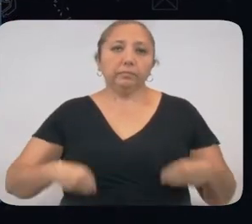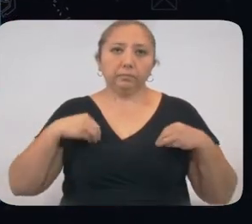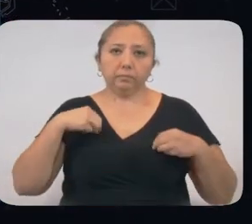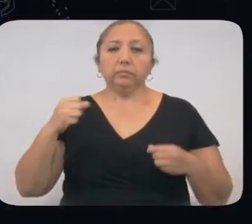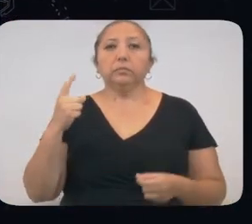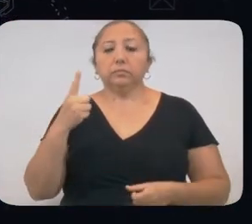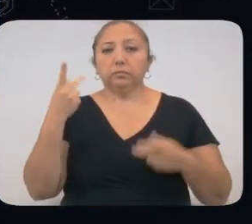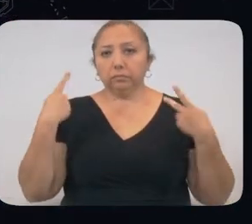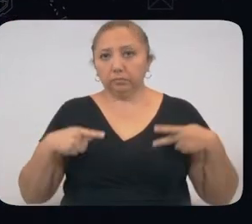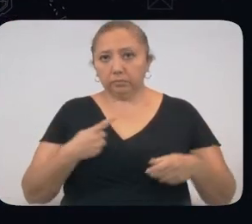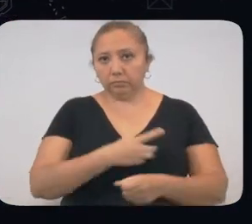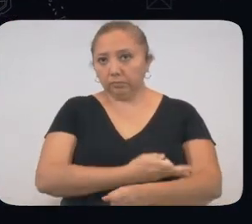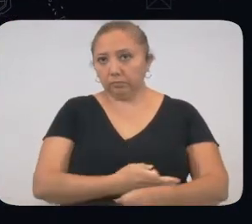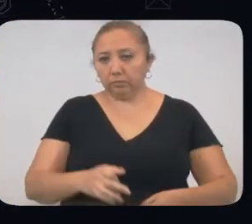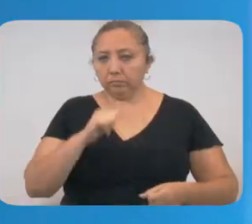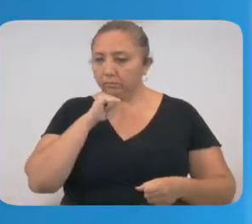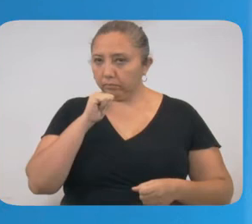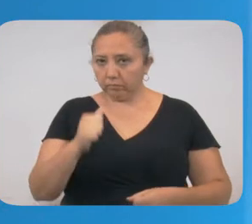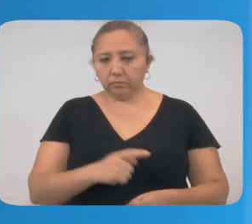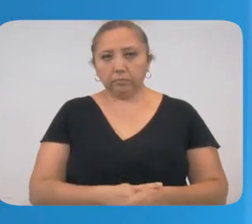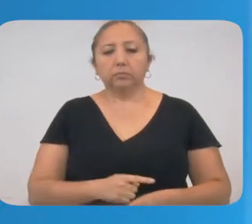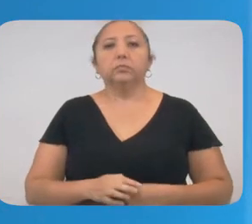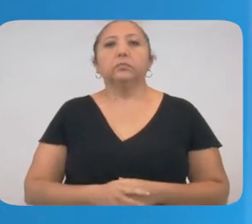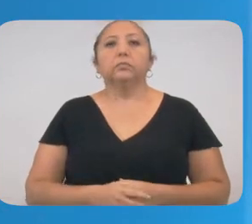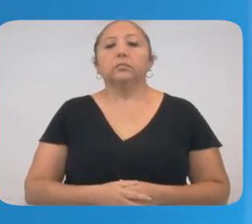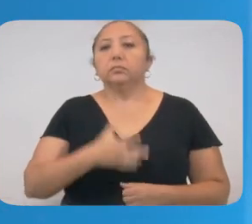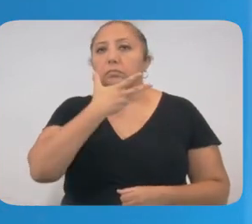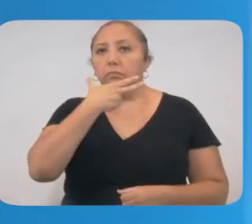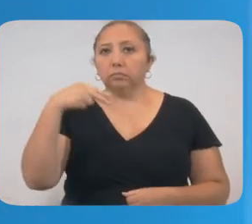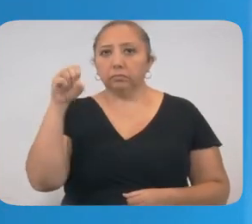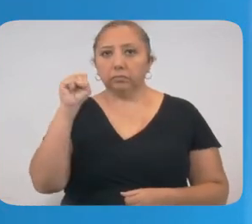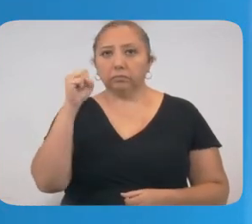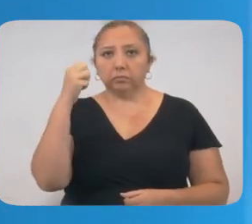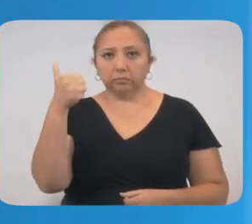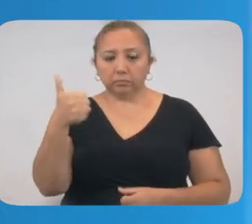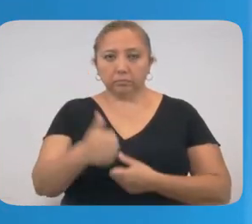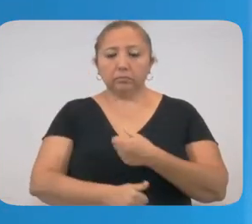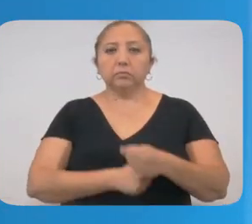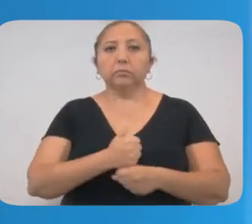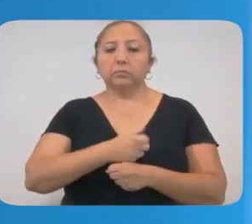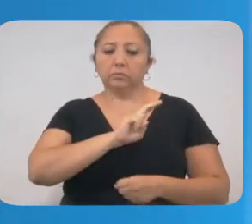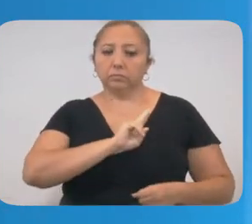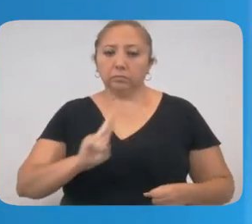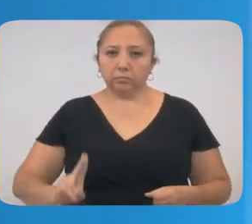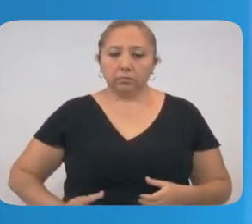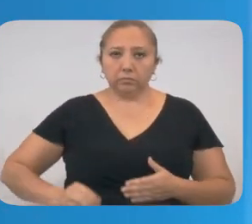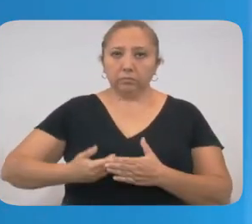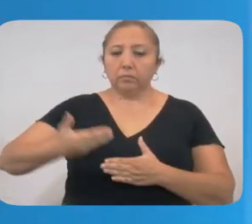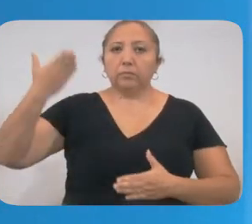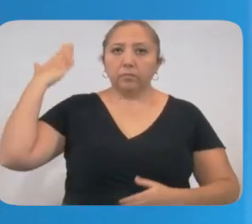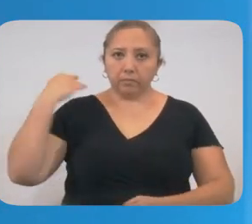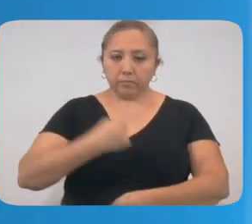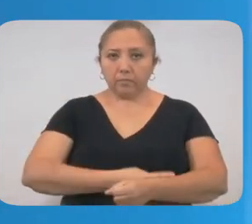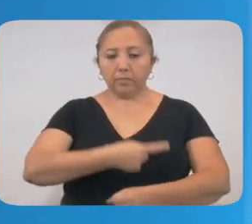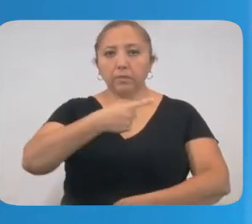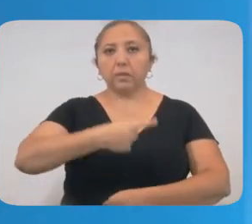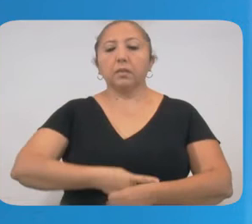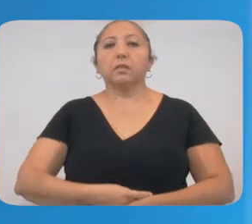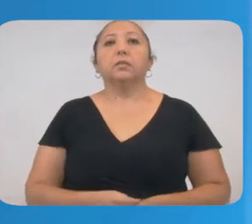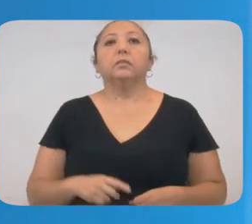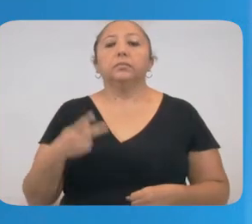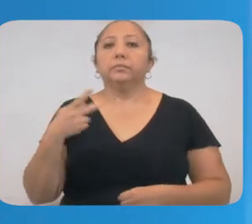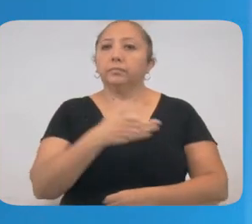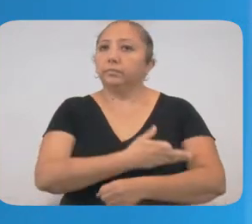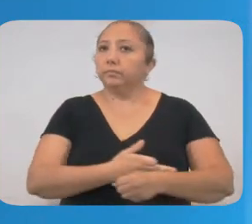se reporta asintomático. Hombre de 66 años de Humán, con antecedente de hipertensión. Sus contactos no